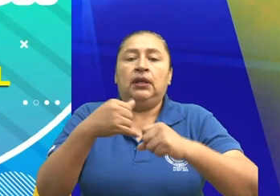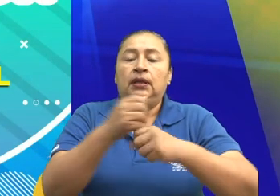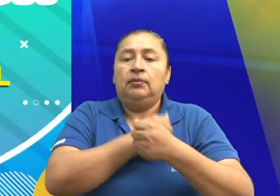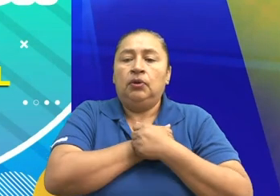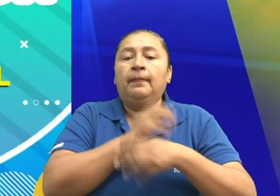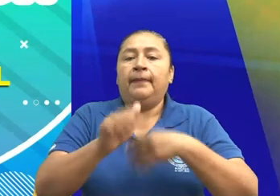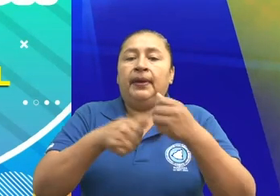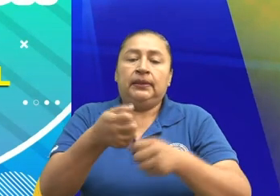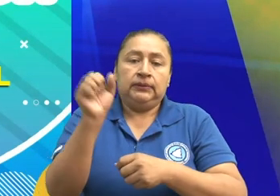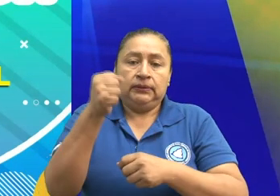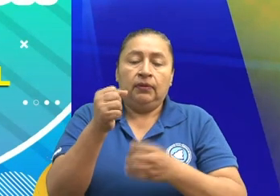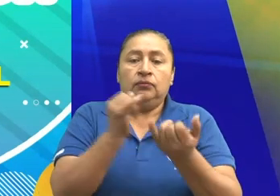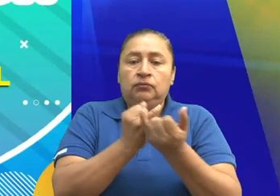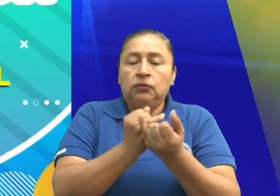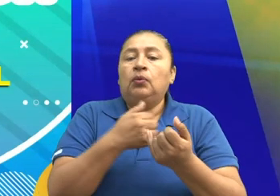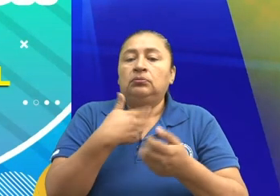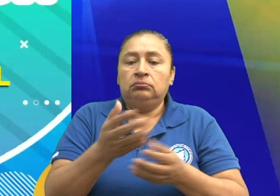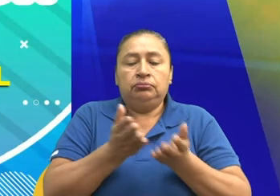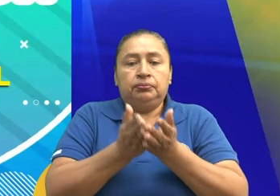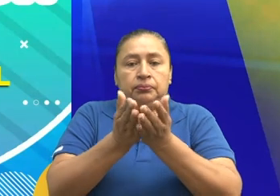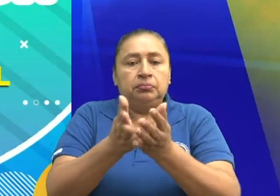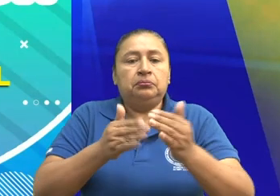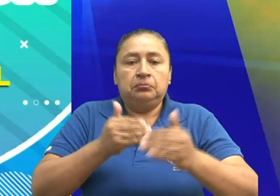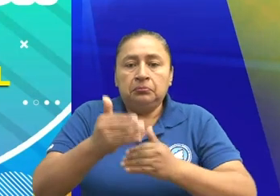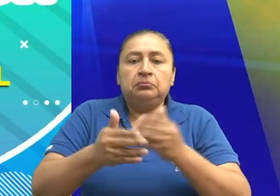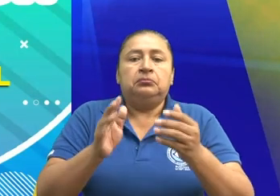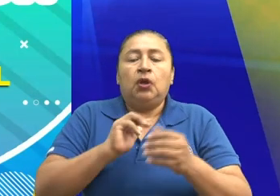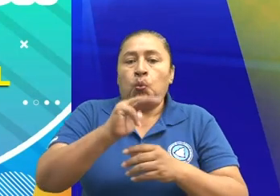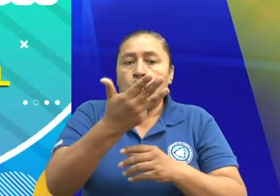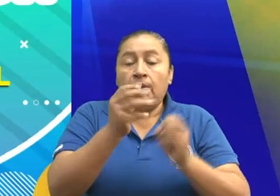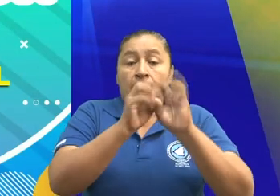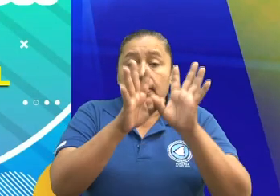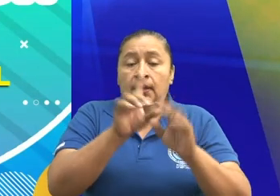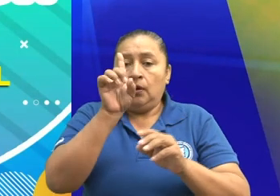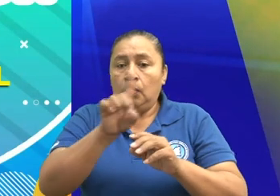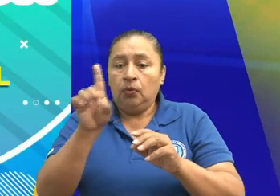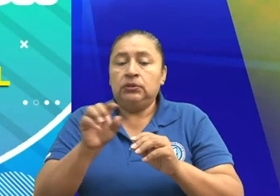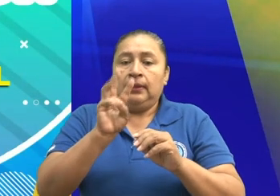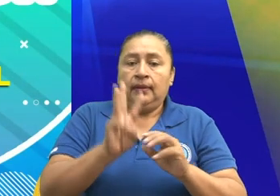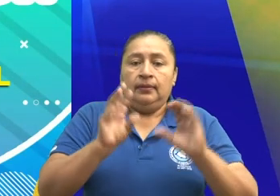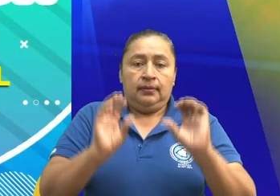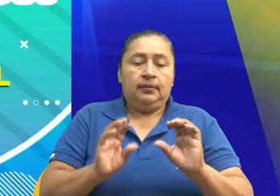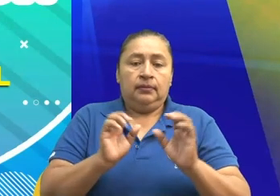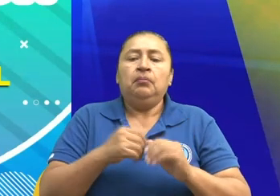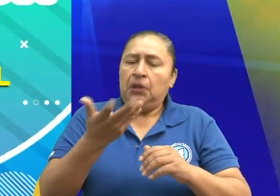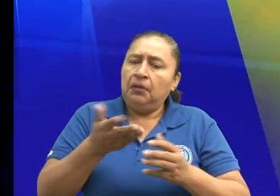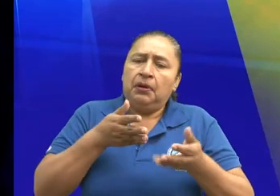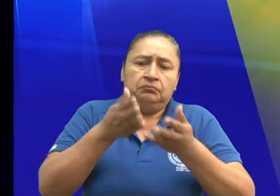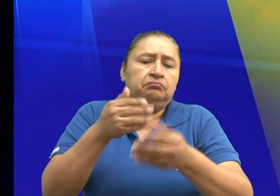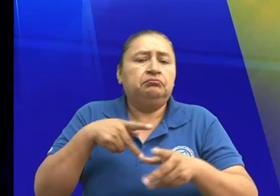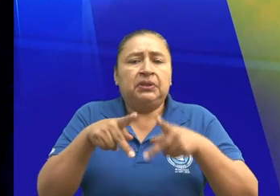mañana sábado y el domingo, ya las embarcaciones salen 9 de la mañana, 11 y 3 de la tarde, para que vayan a